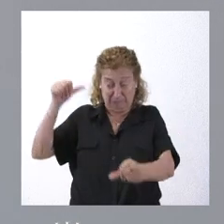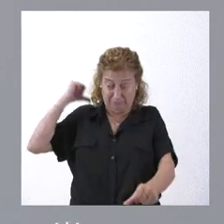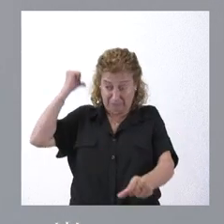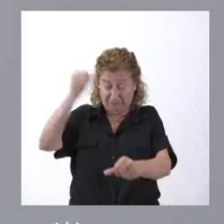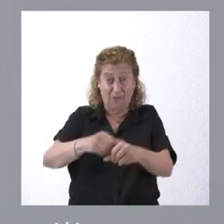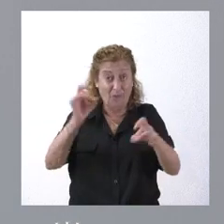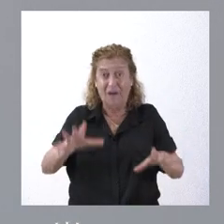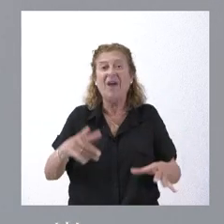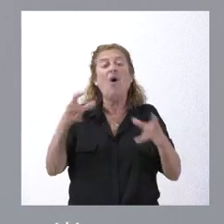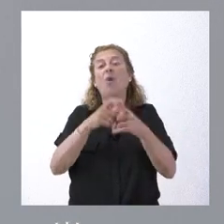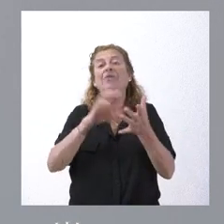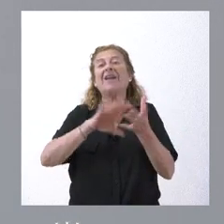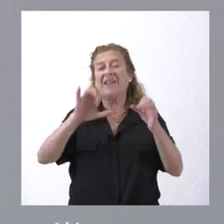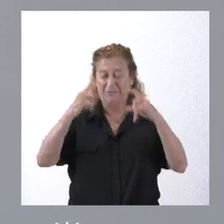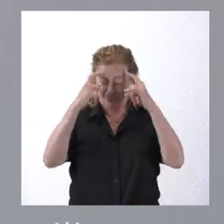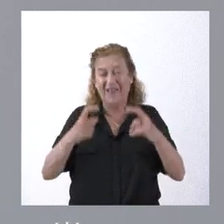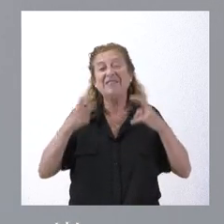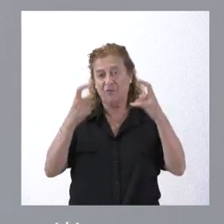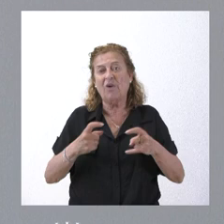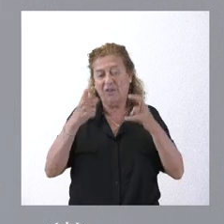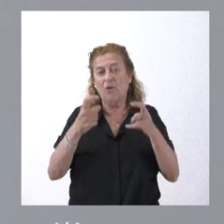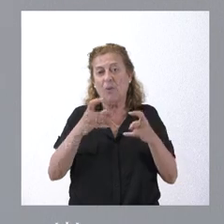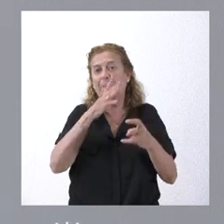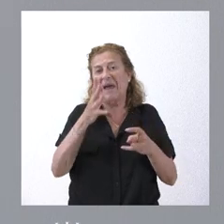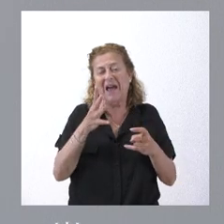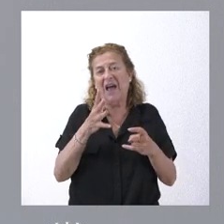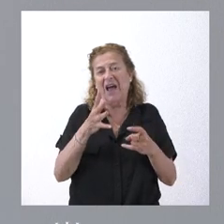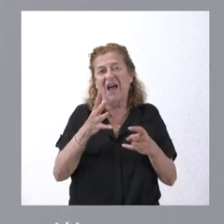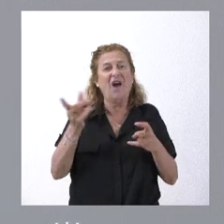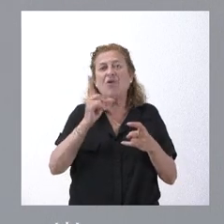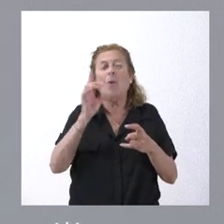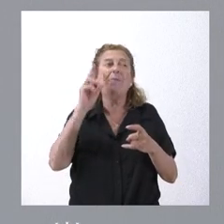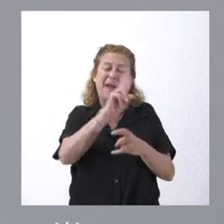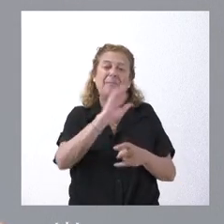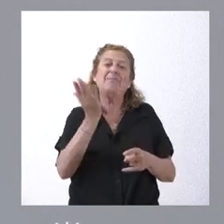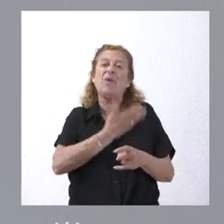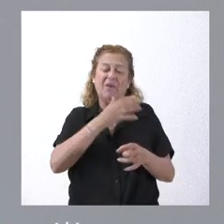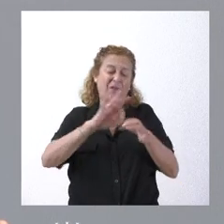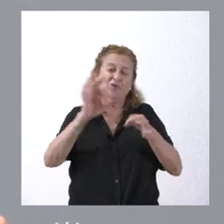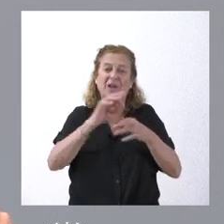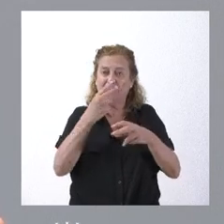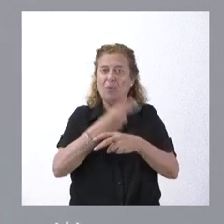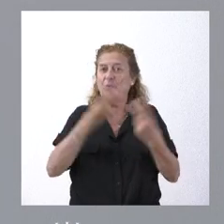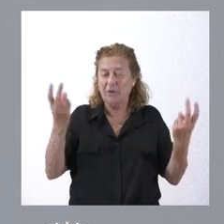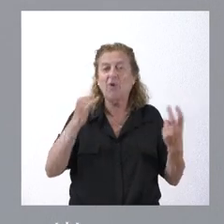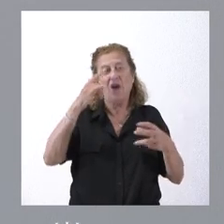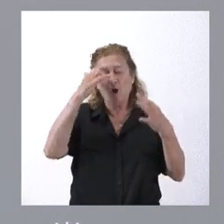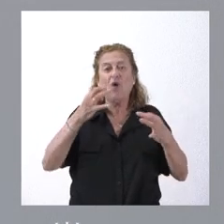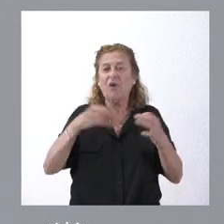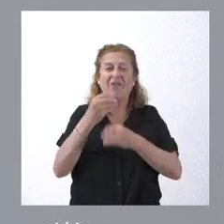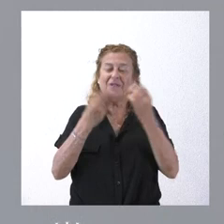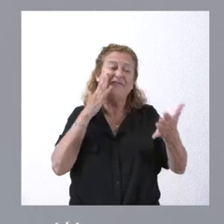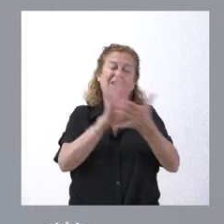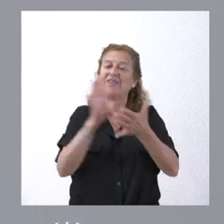la Junta de Castilla y León hará los esfuerzos para que no se vea perjudicado el servicio público y, lógicamente, hagamos frente a todas las